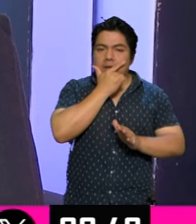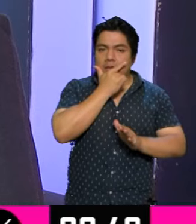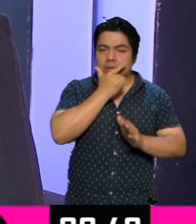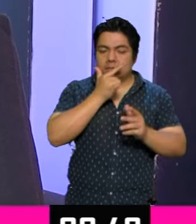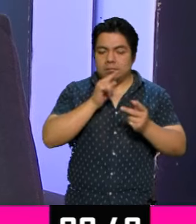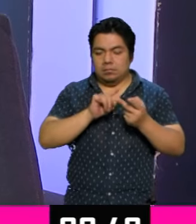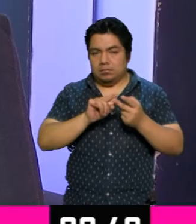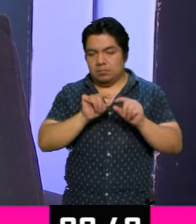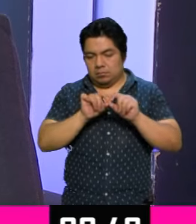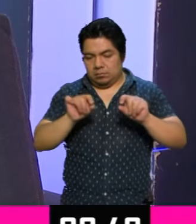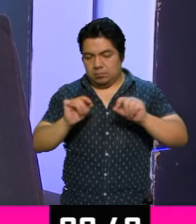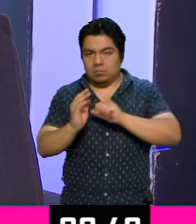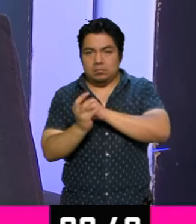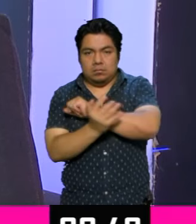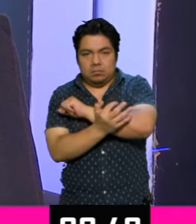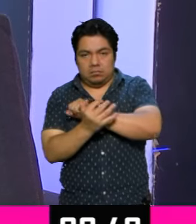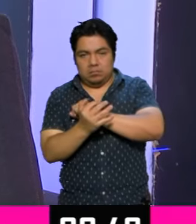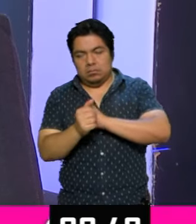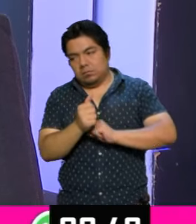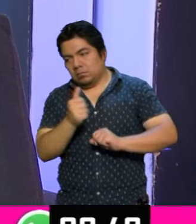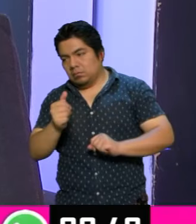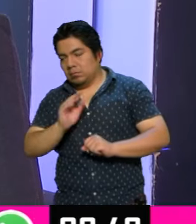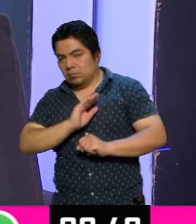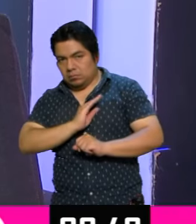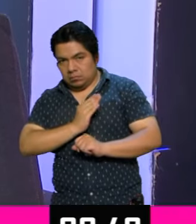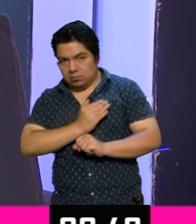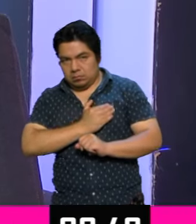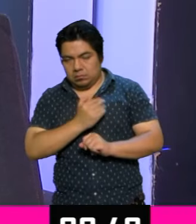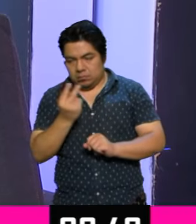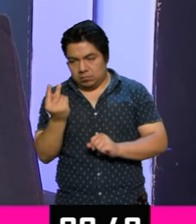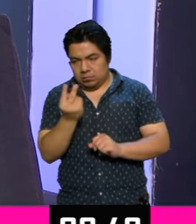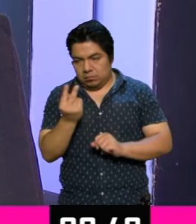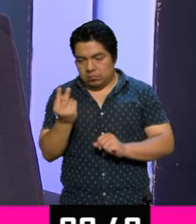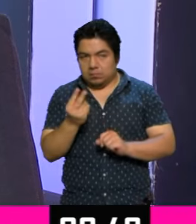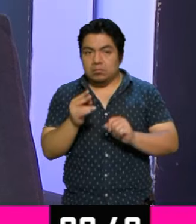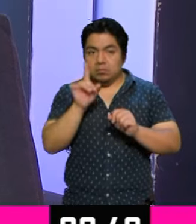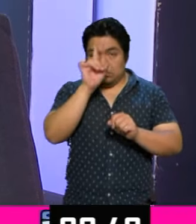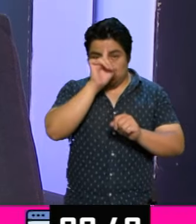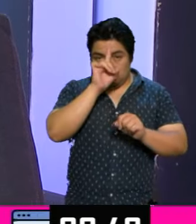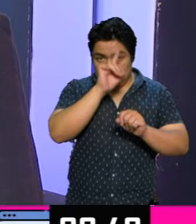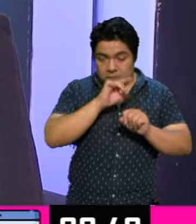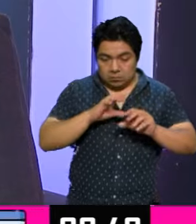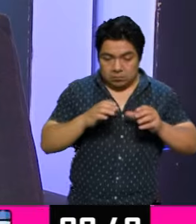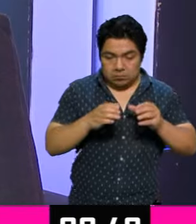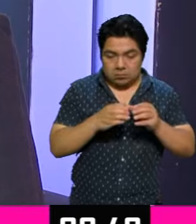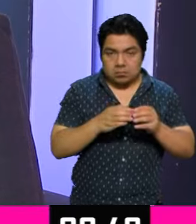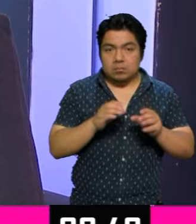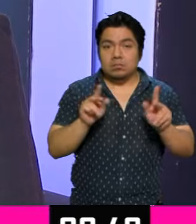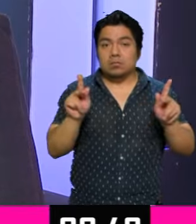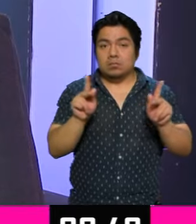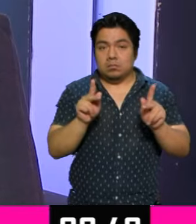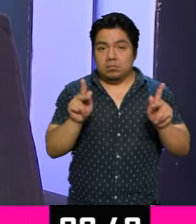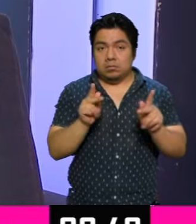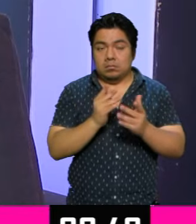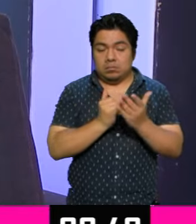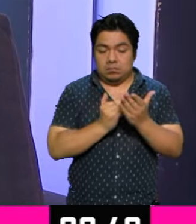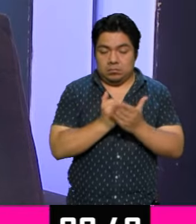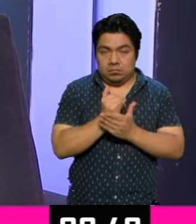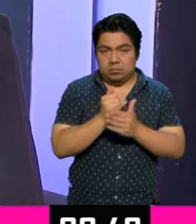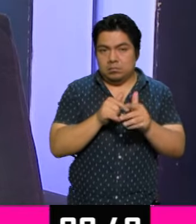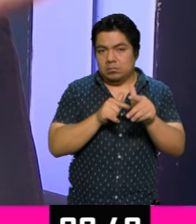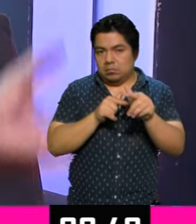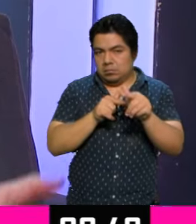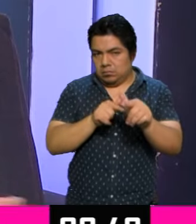en inglés con subtítulos, en inglés, y la otra está en español. El Consejo de las Abejas pues decidió que este documental, en vez de seguir la